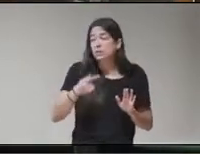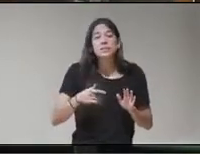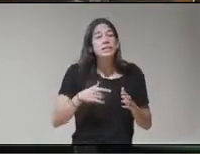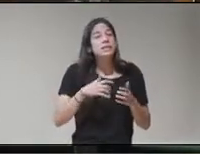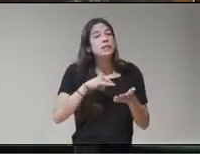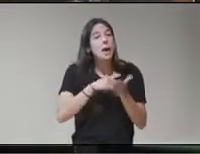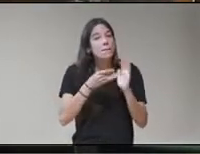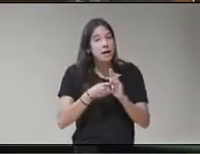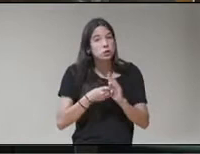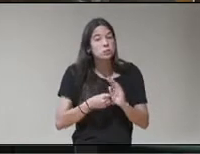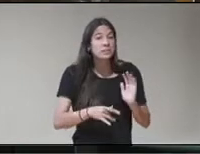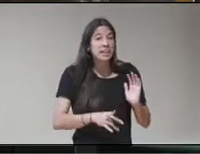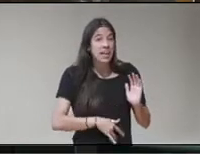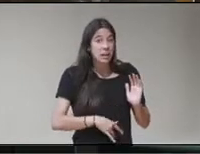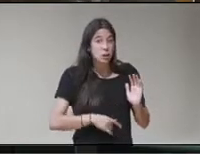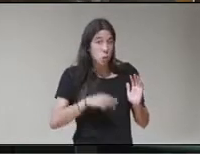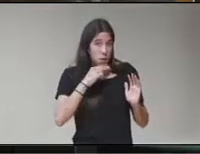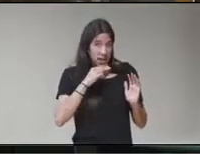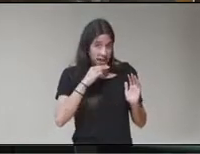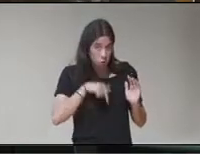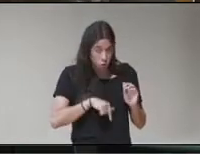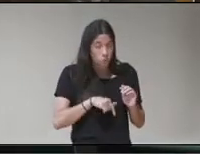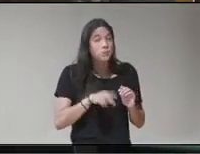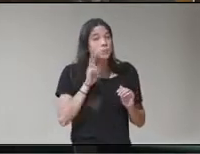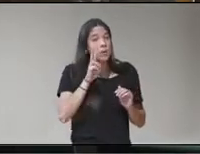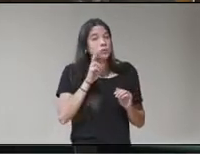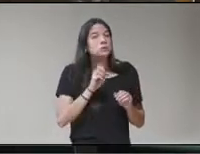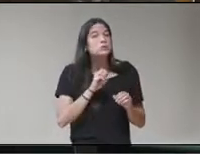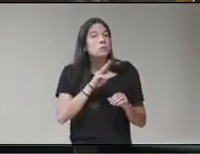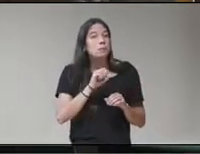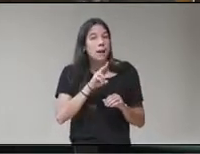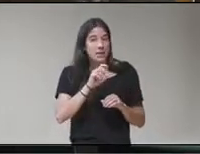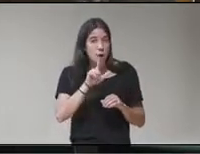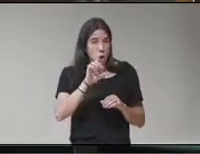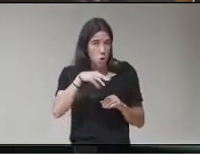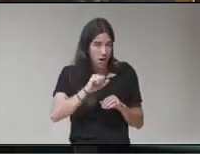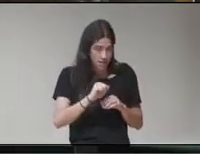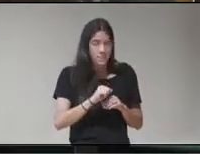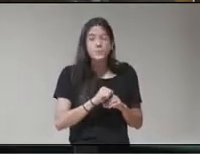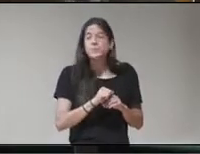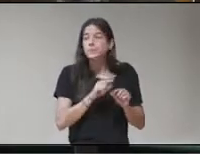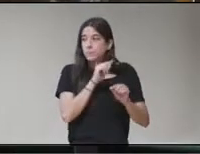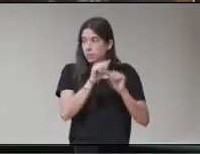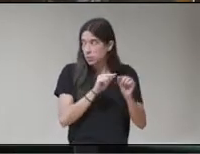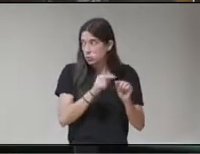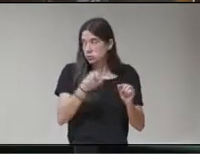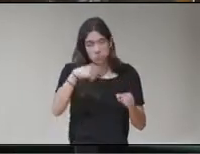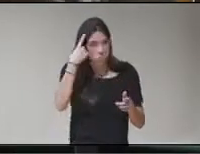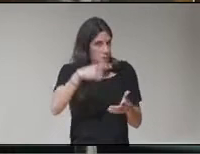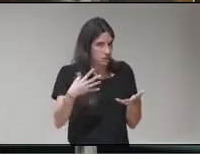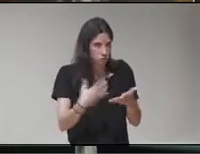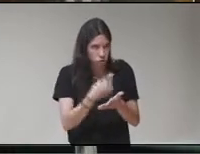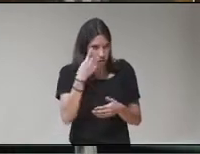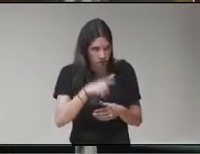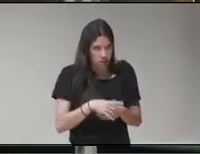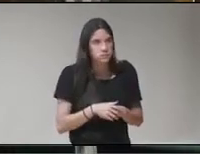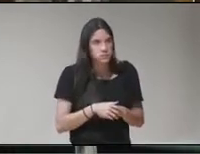genitourinario, pues papilomavirus. Todos sois conscientes de los virus